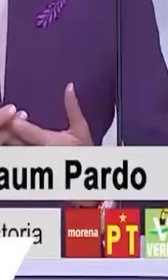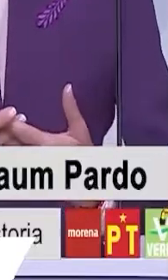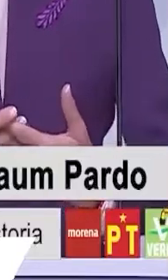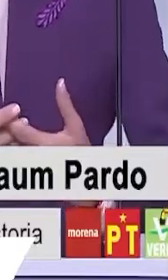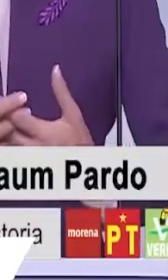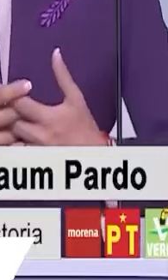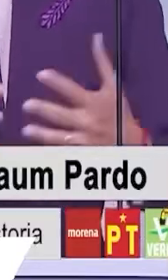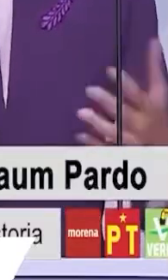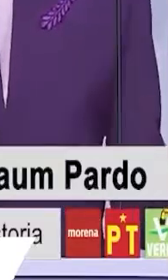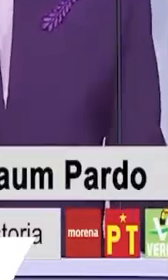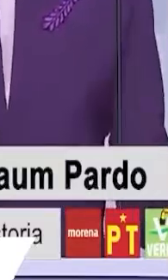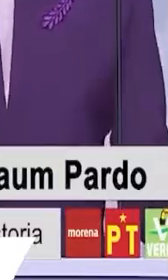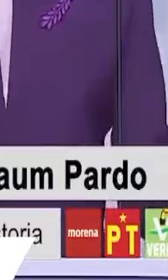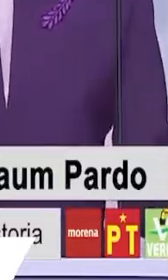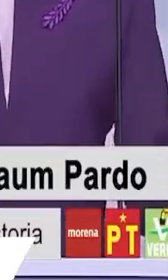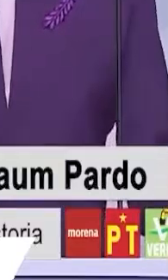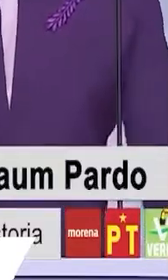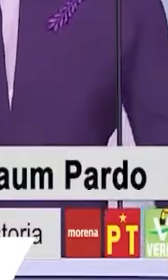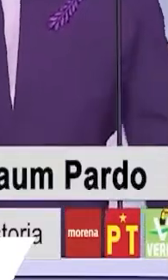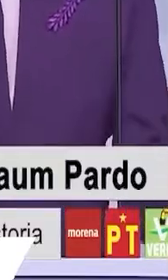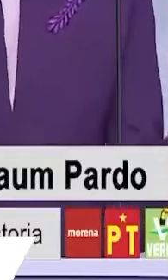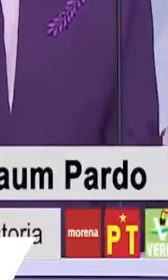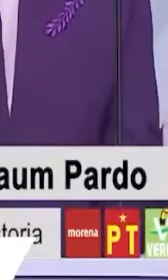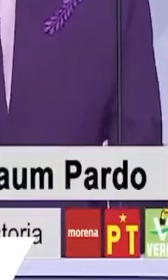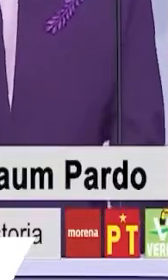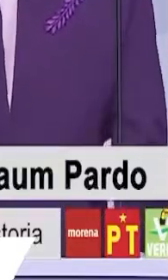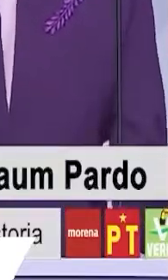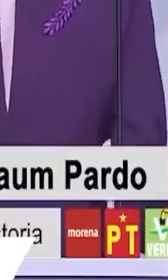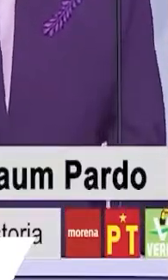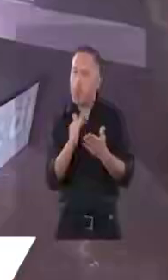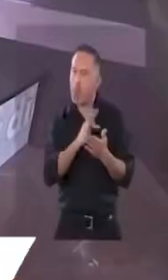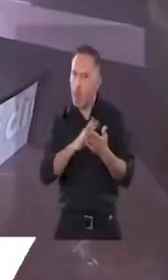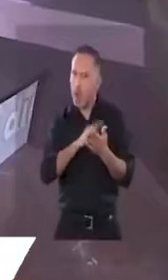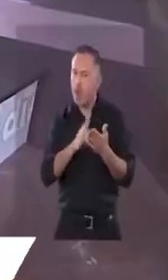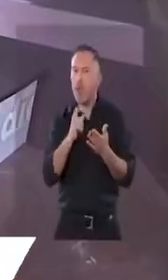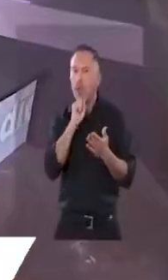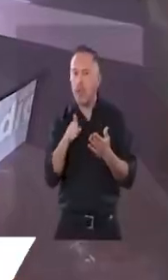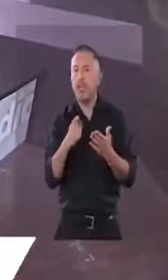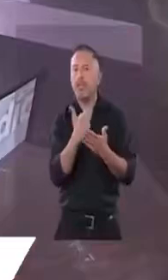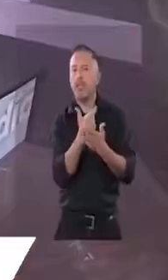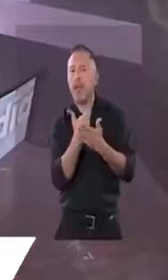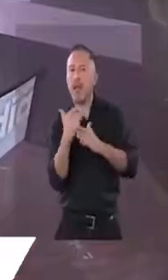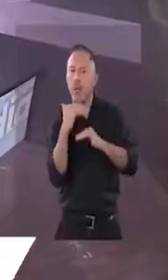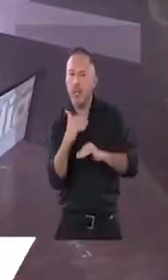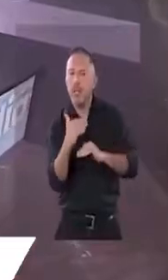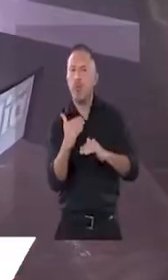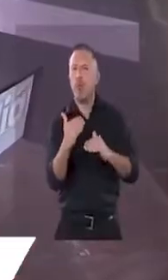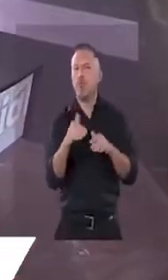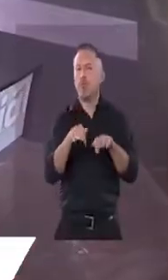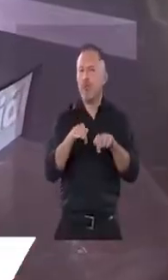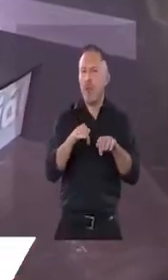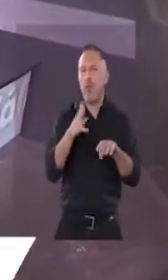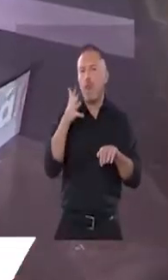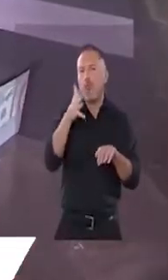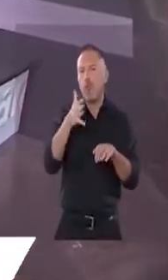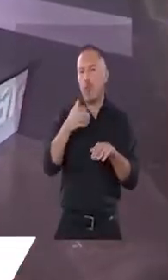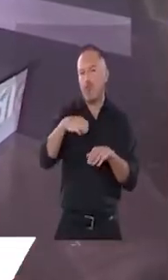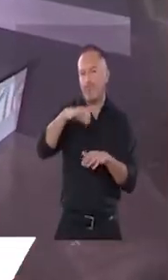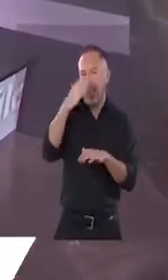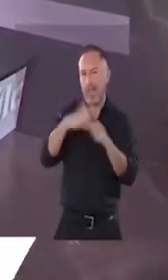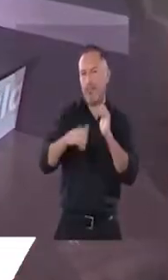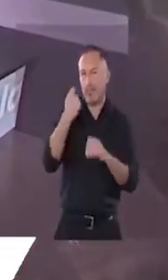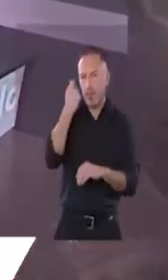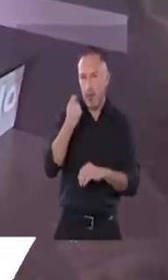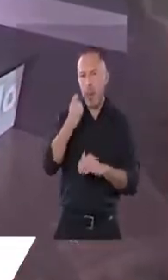pues a estos carteles de Xóchitl Gálvez como ridículos, que la gente le pidió no sacar